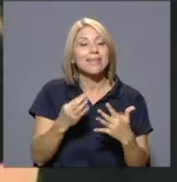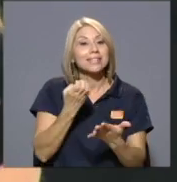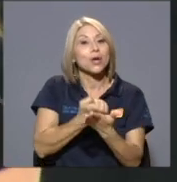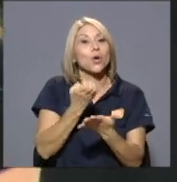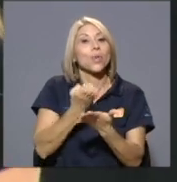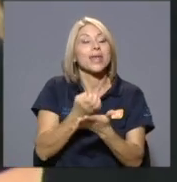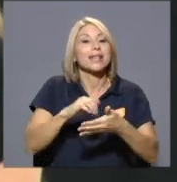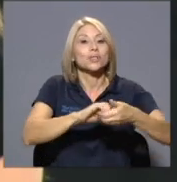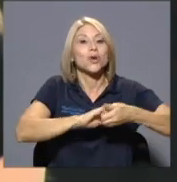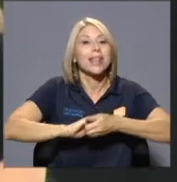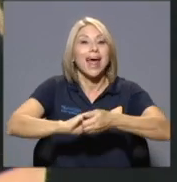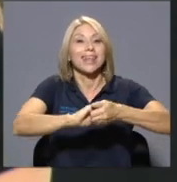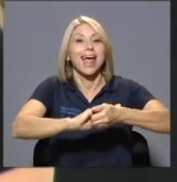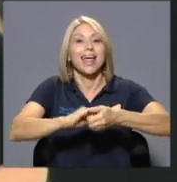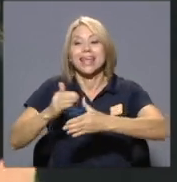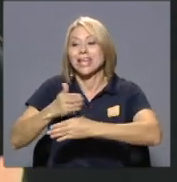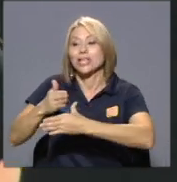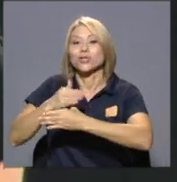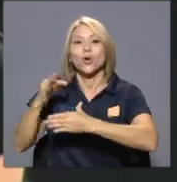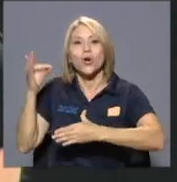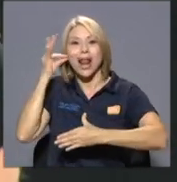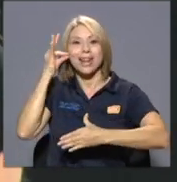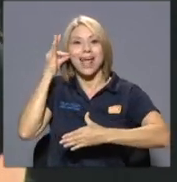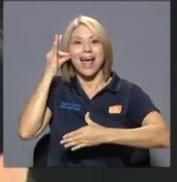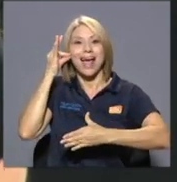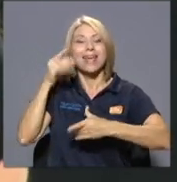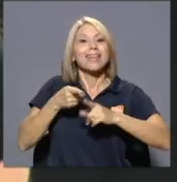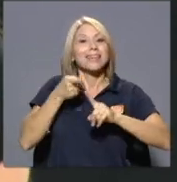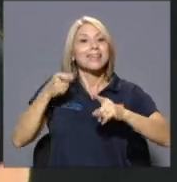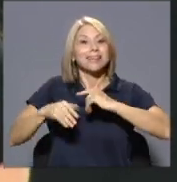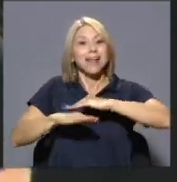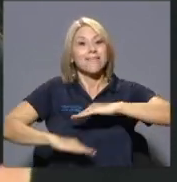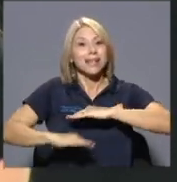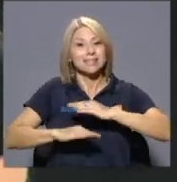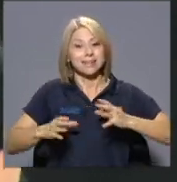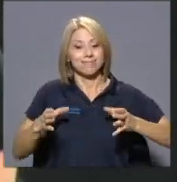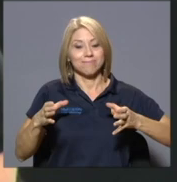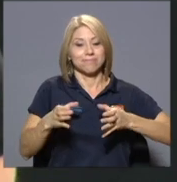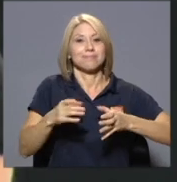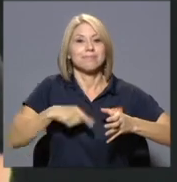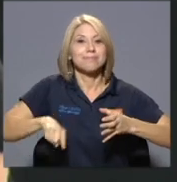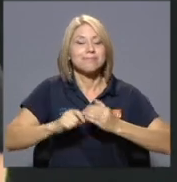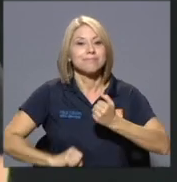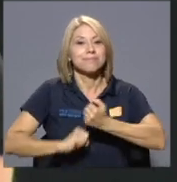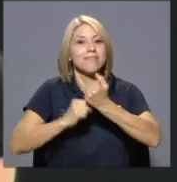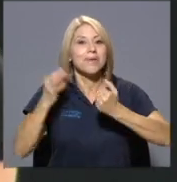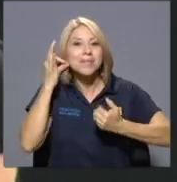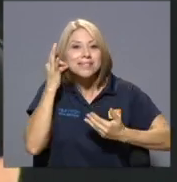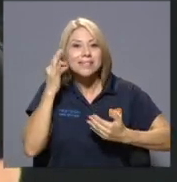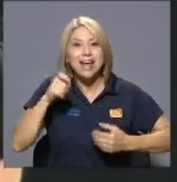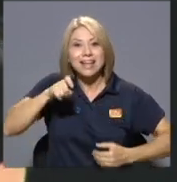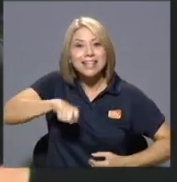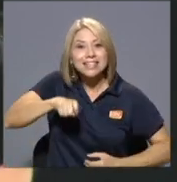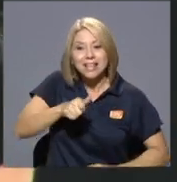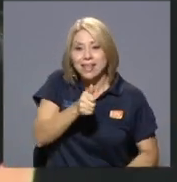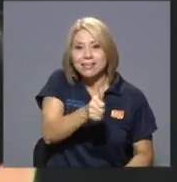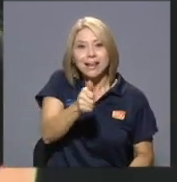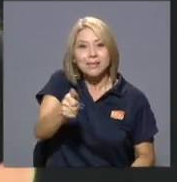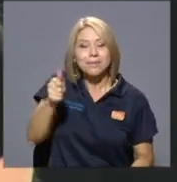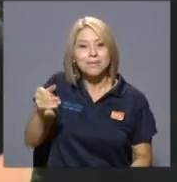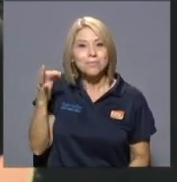sororaria, ¿verdad? Y nacen desde la pura base, nace desde el movimiento feminista, nace desde las necesidades de las mismas